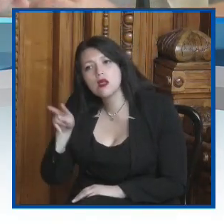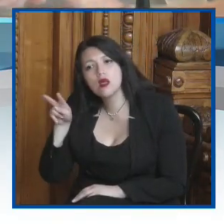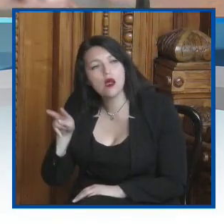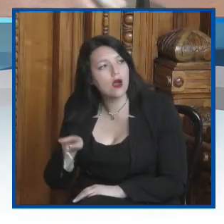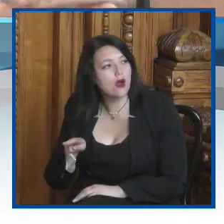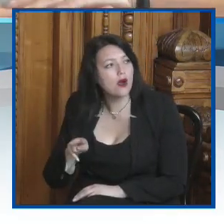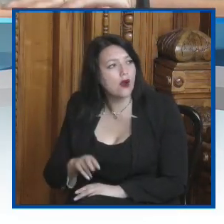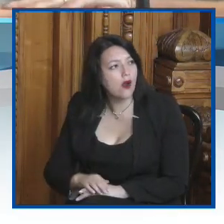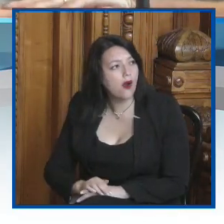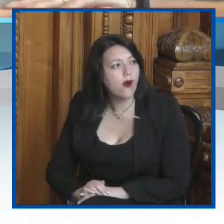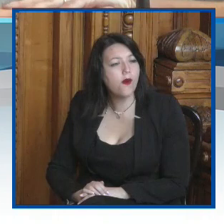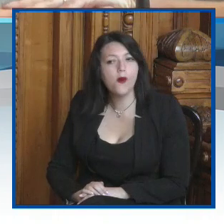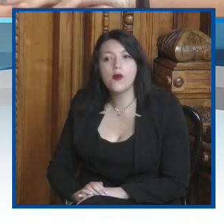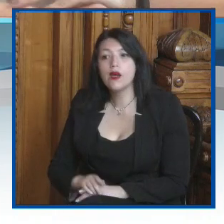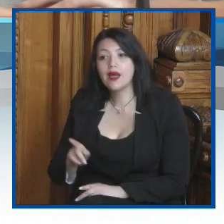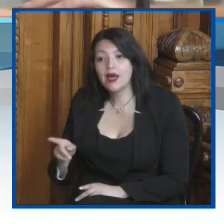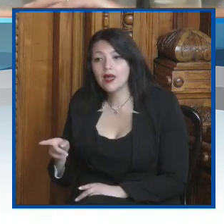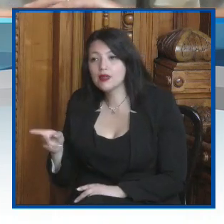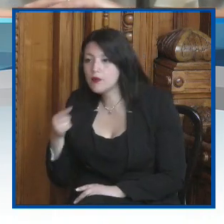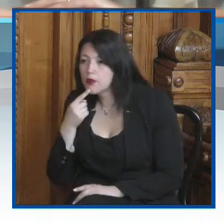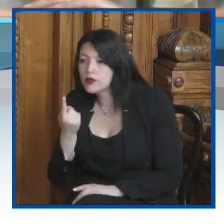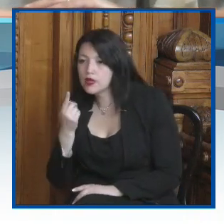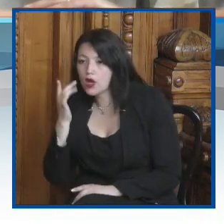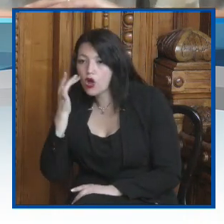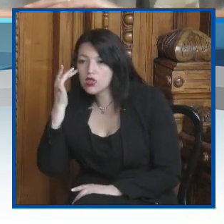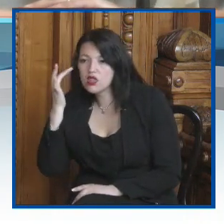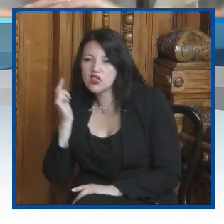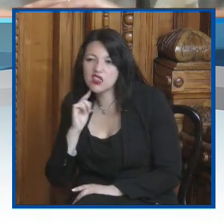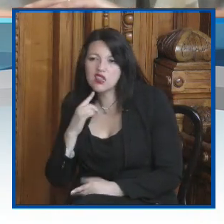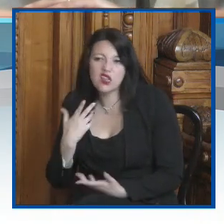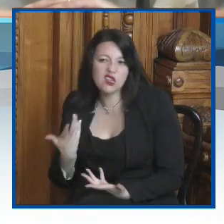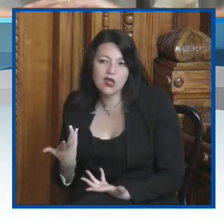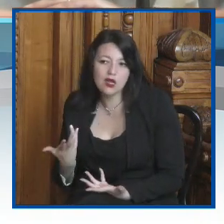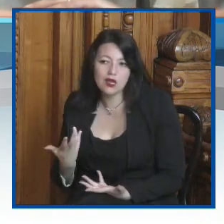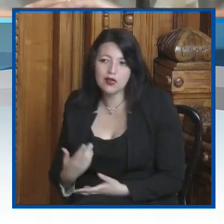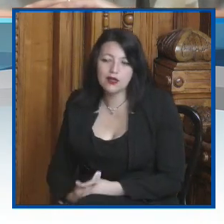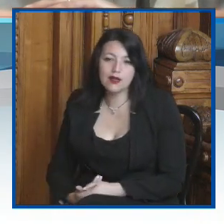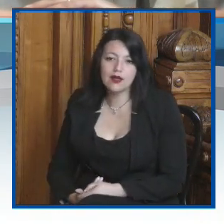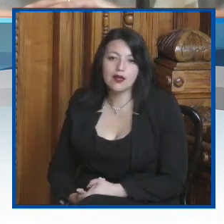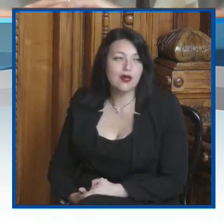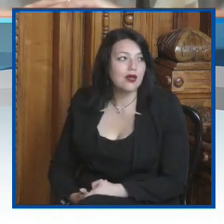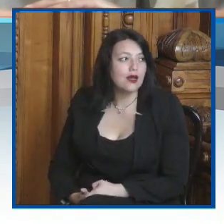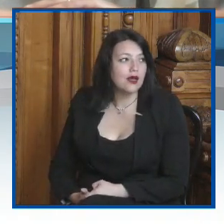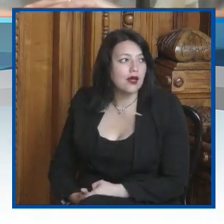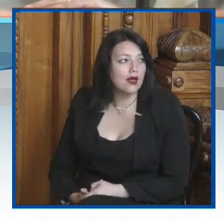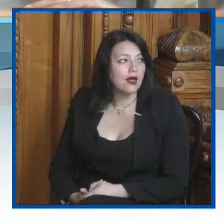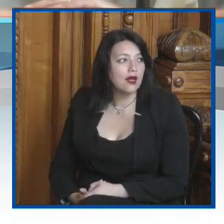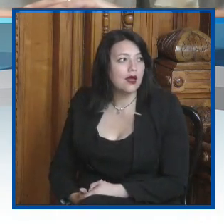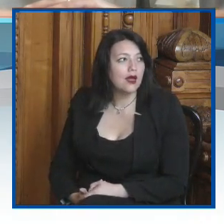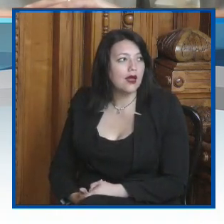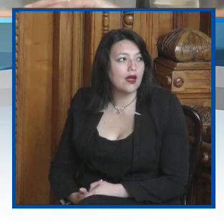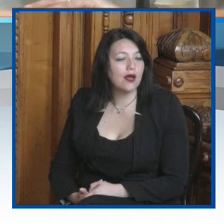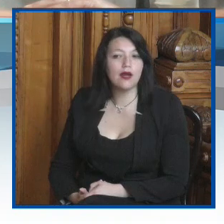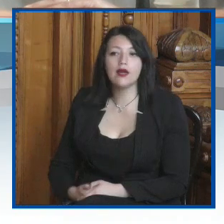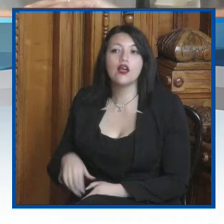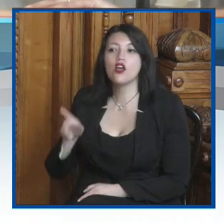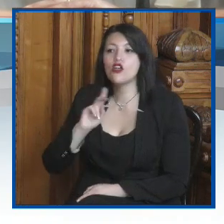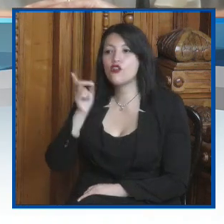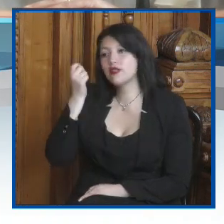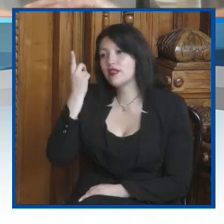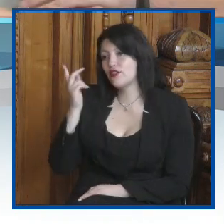le dice, ¿estás contento? Y le dice, ¿de qué? Entonces yo dije, no entendió